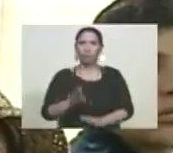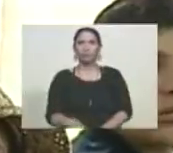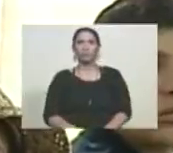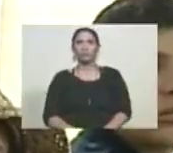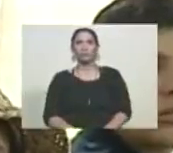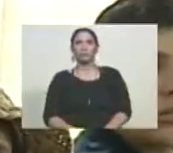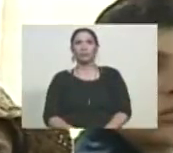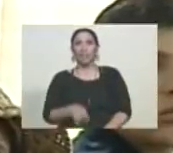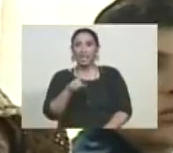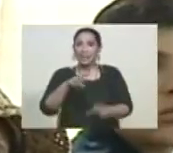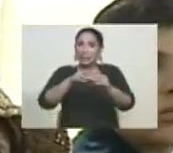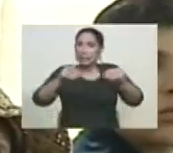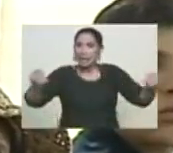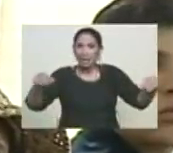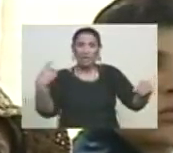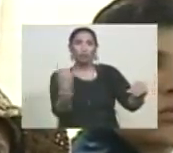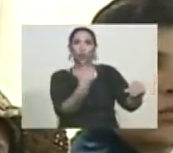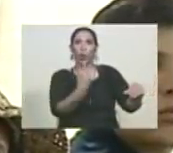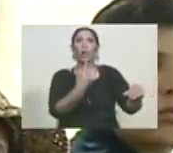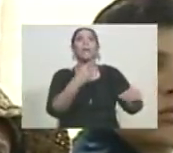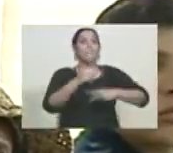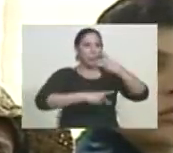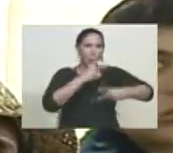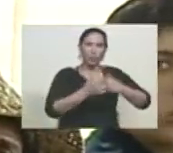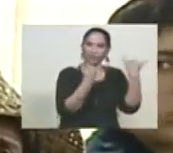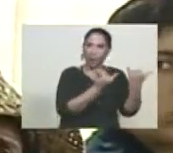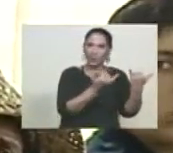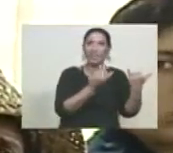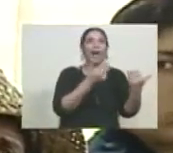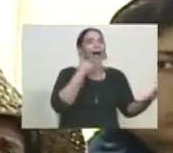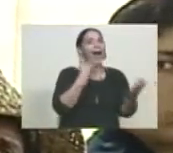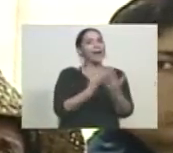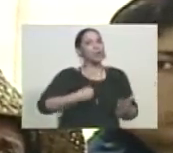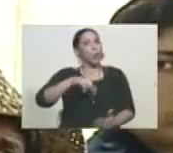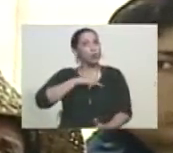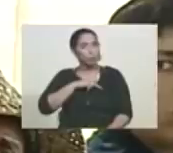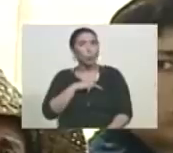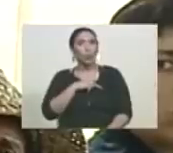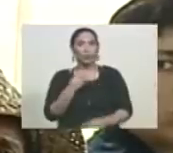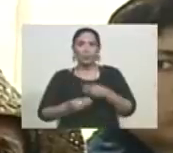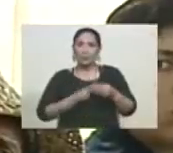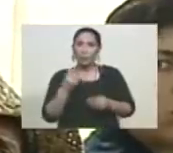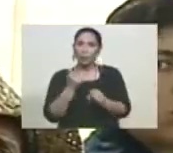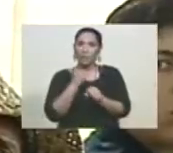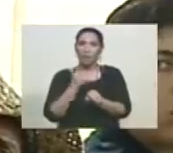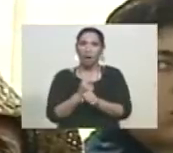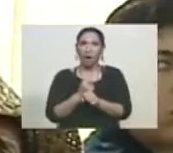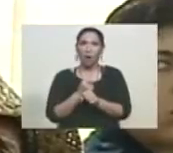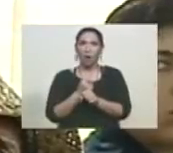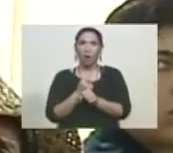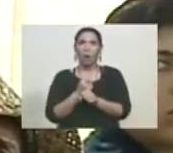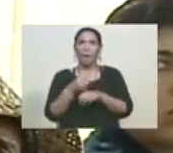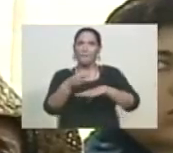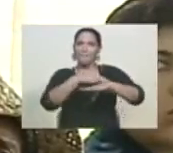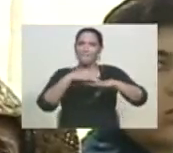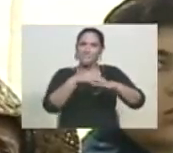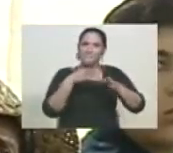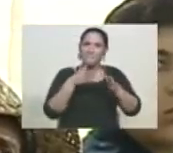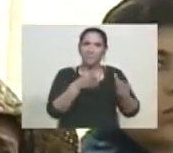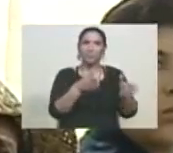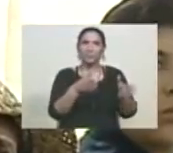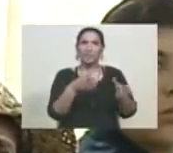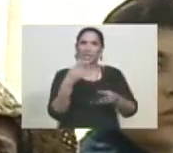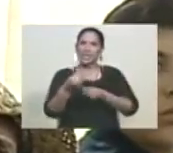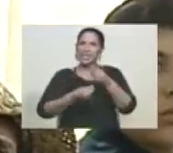eran ociosas y se pusieron productivas gracias a nosotros. Donde Luis Soteldo dio inicio a un rescate